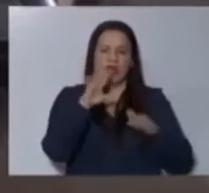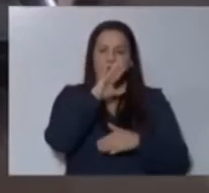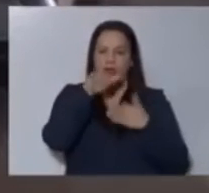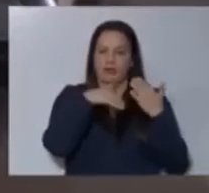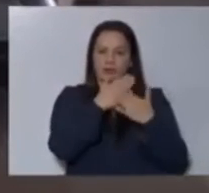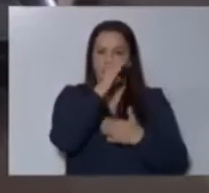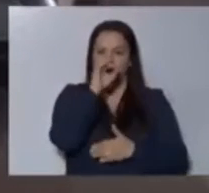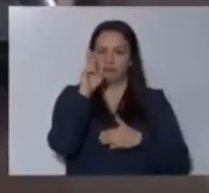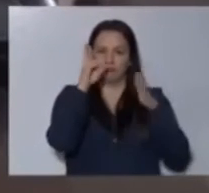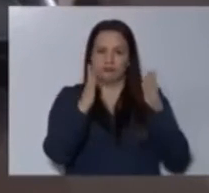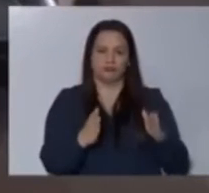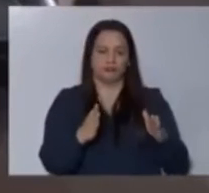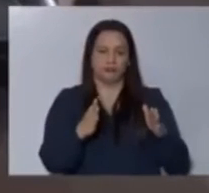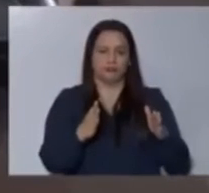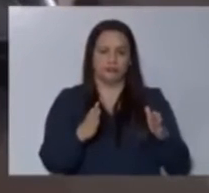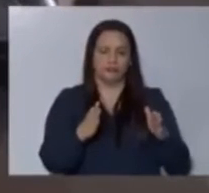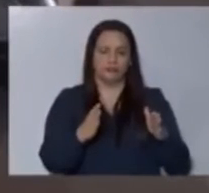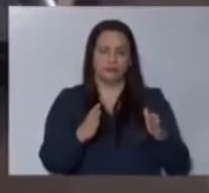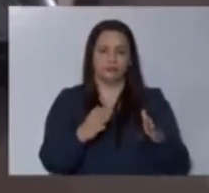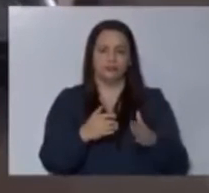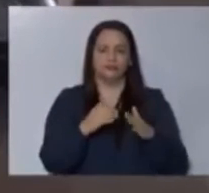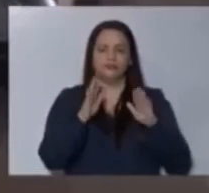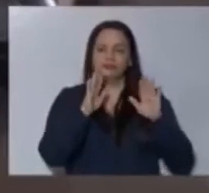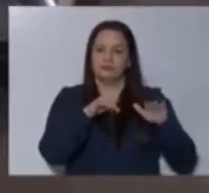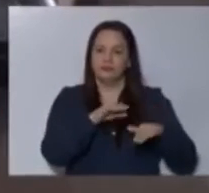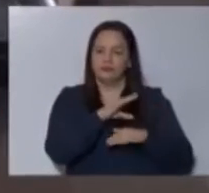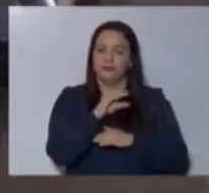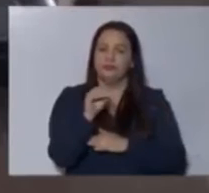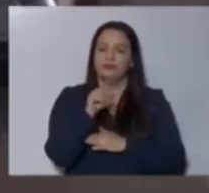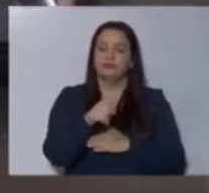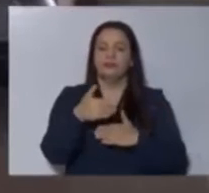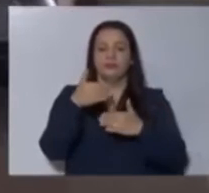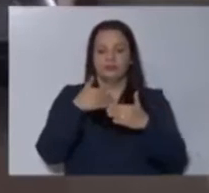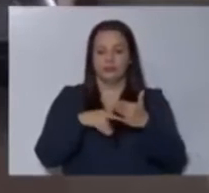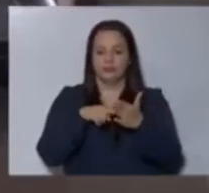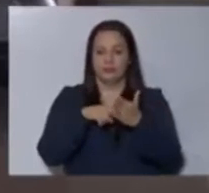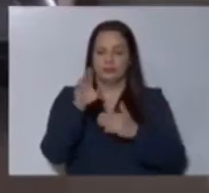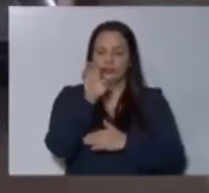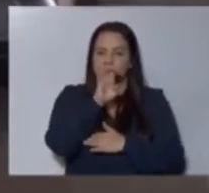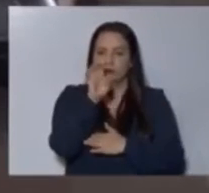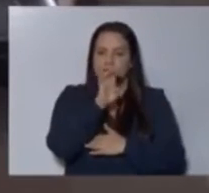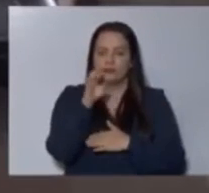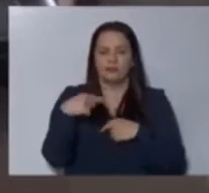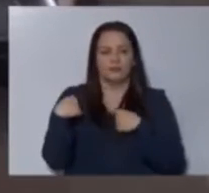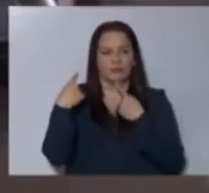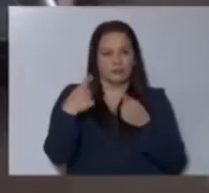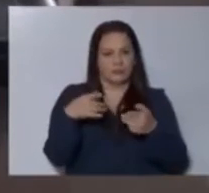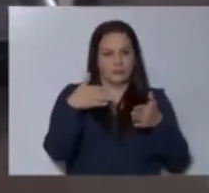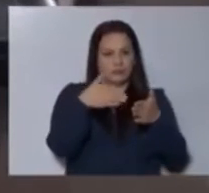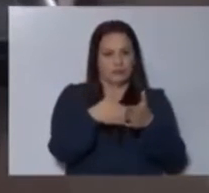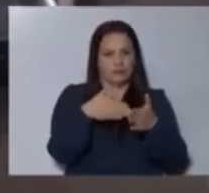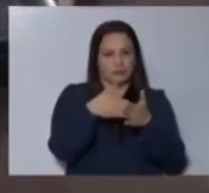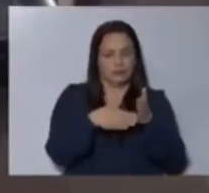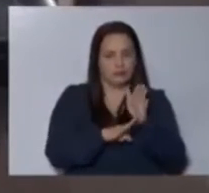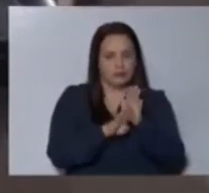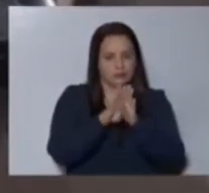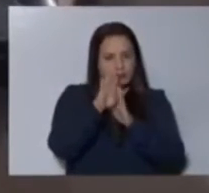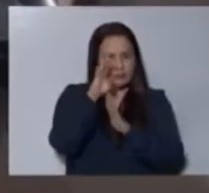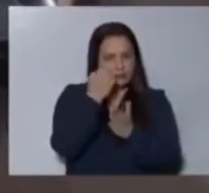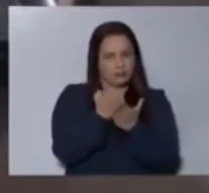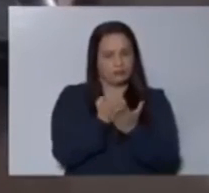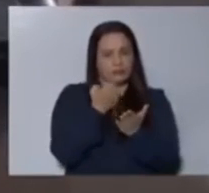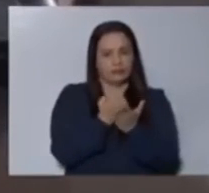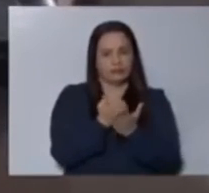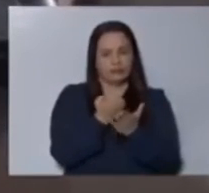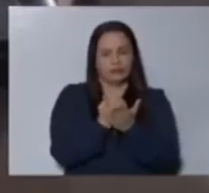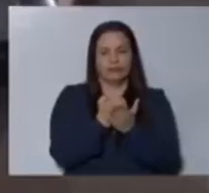costarricenses damos por descartada. Antes de esta emergencia veníamos insistiendo en la reactivación económica,